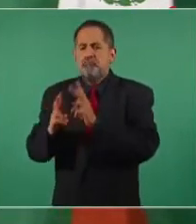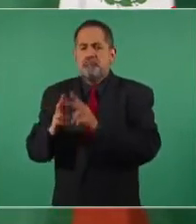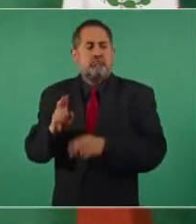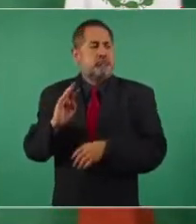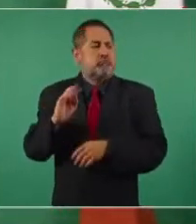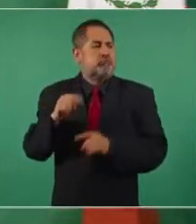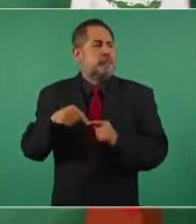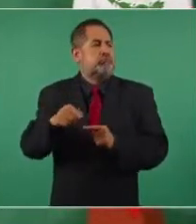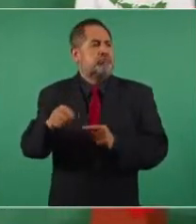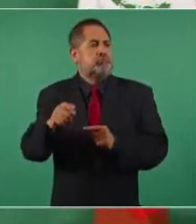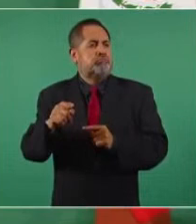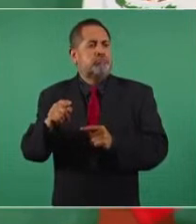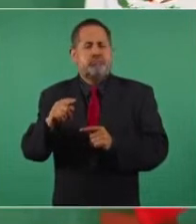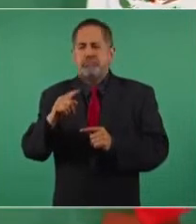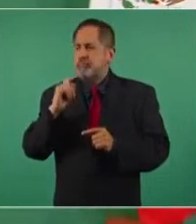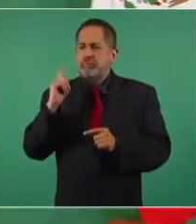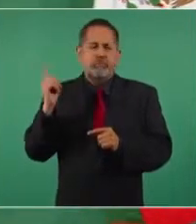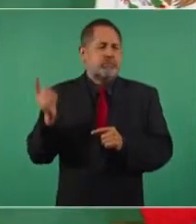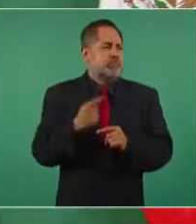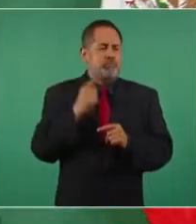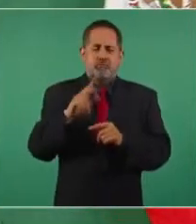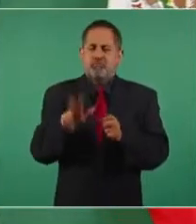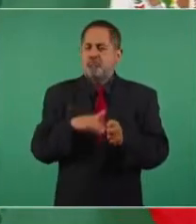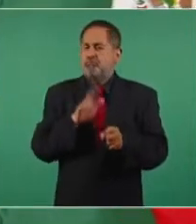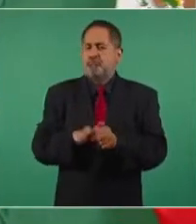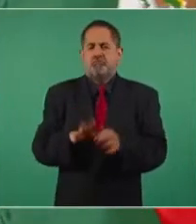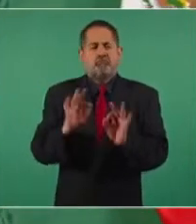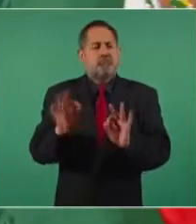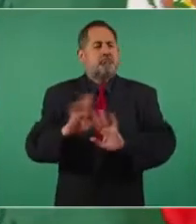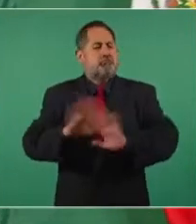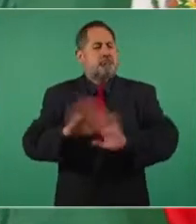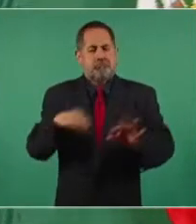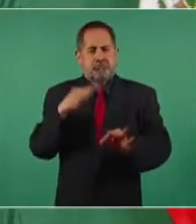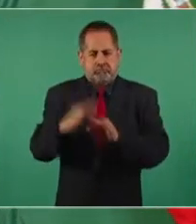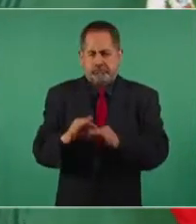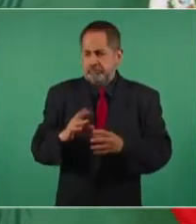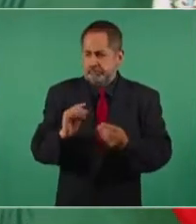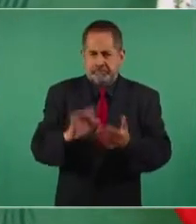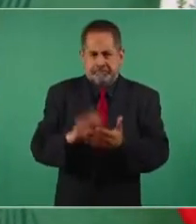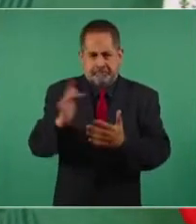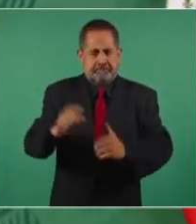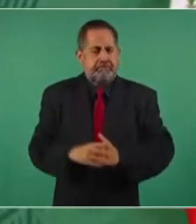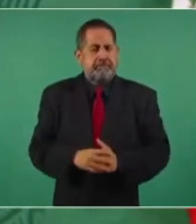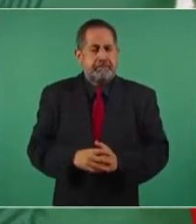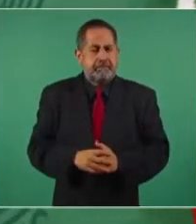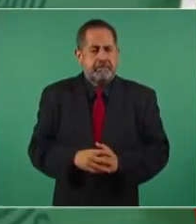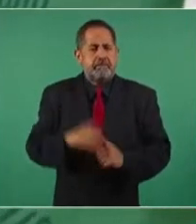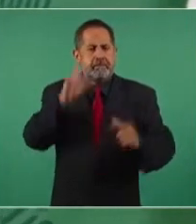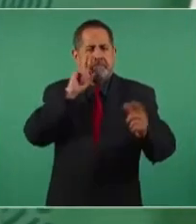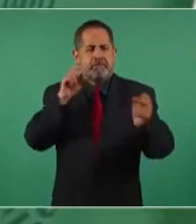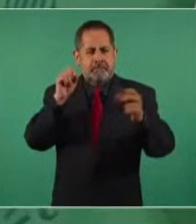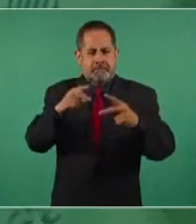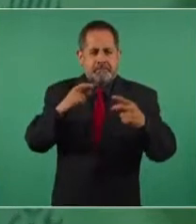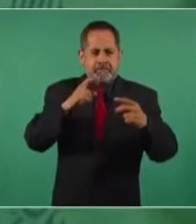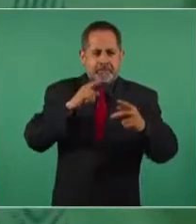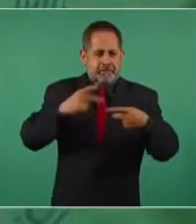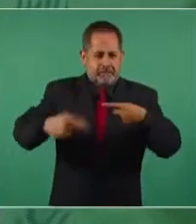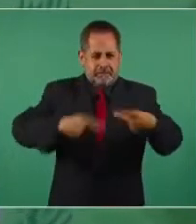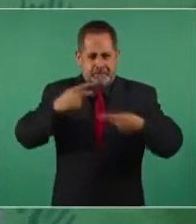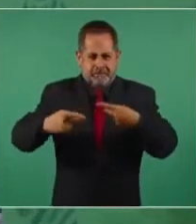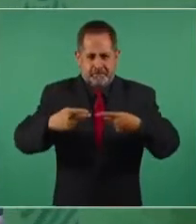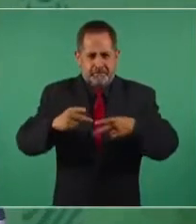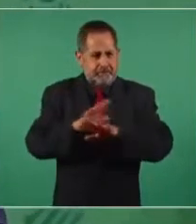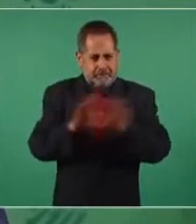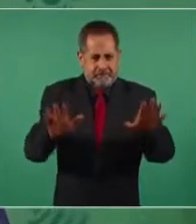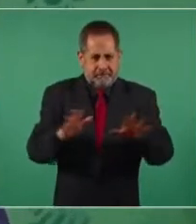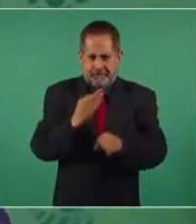normalidad en lo educativo muchas gracias mañana contestamos no vamos a exponer